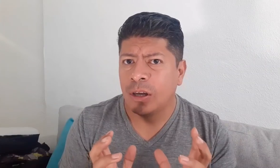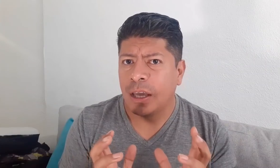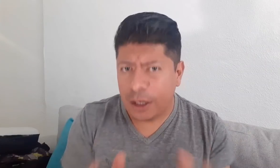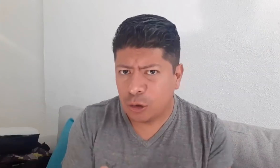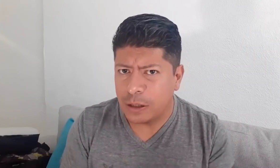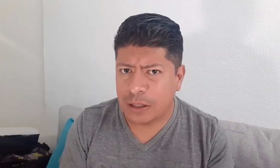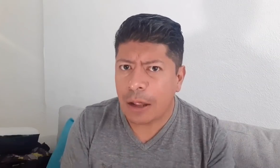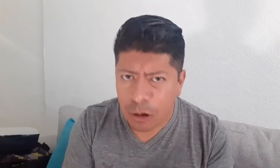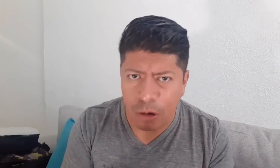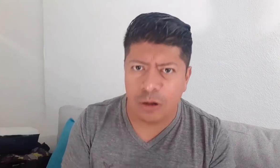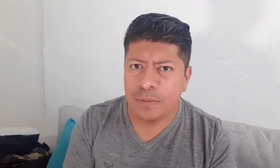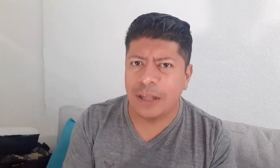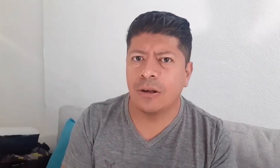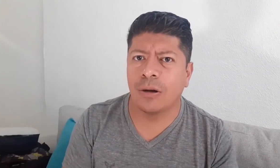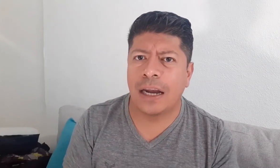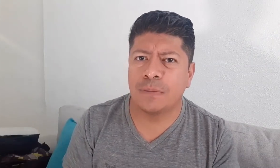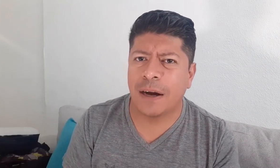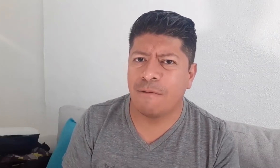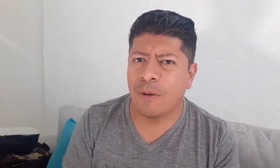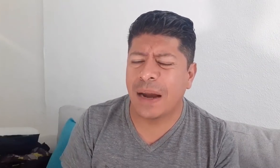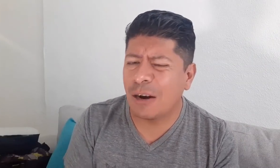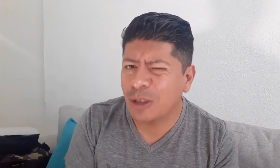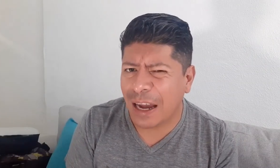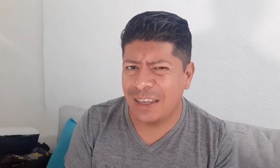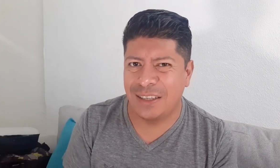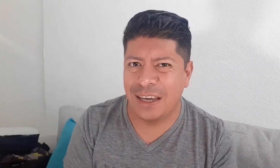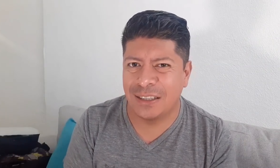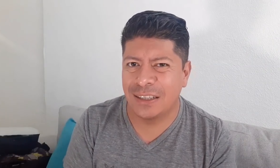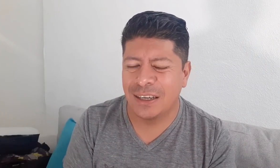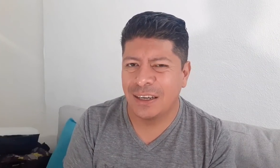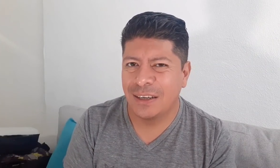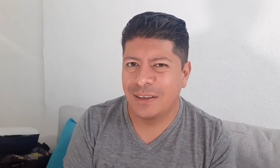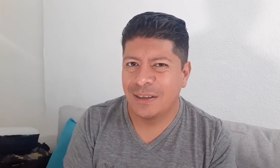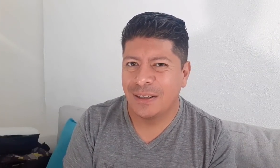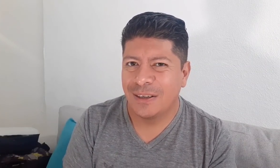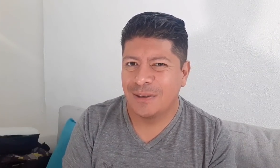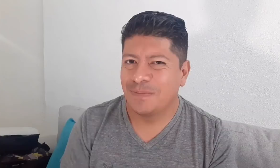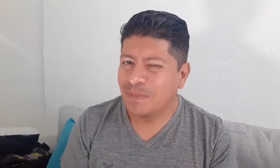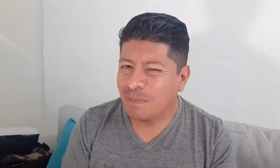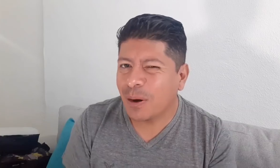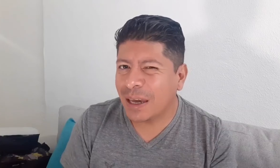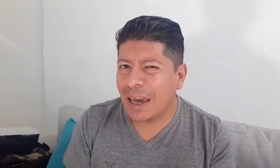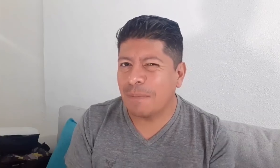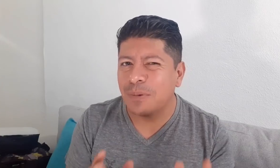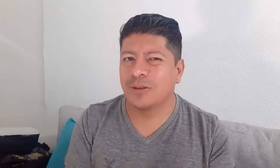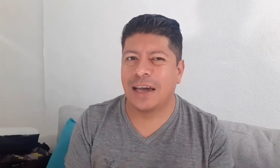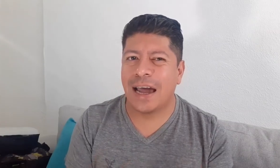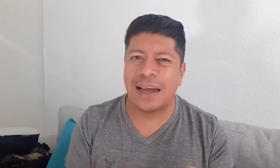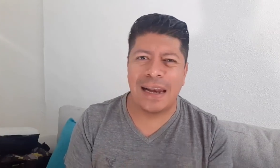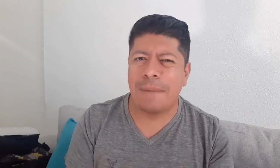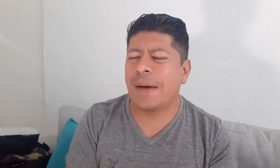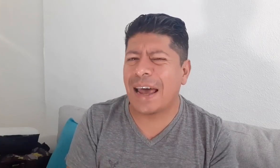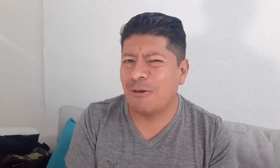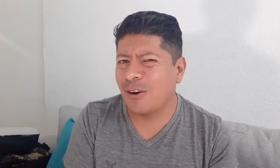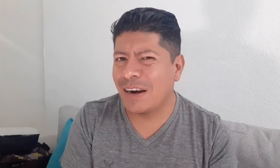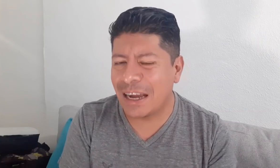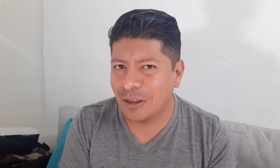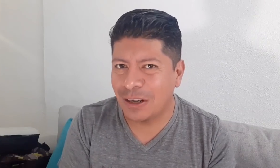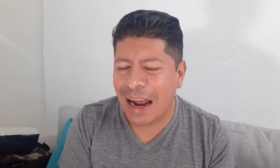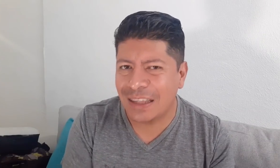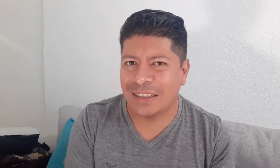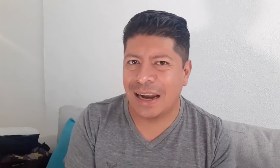pregunto, en su estado con los medios locales para informar a los jaliscienses? ¿Por qué buscar el